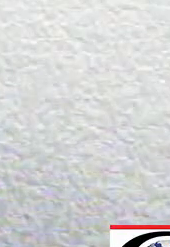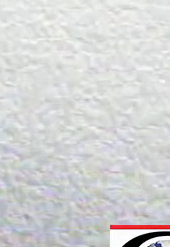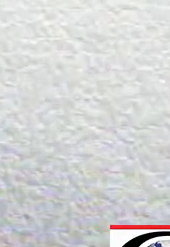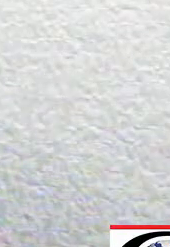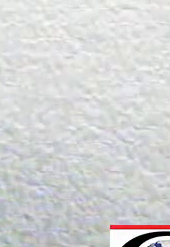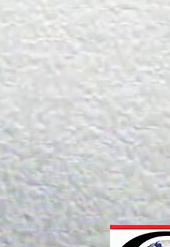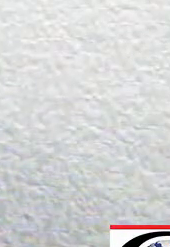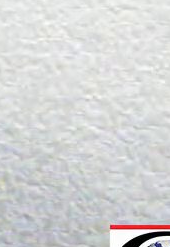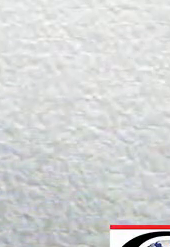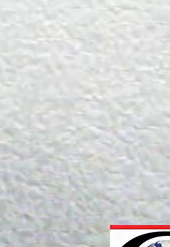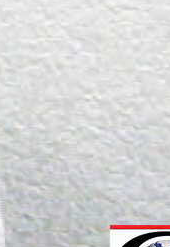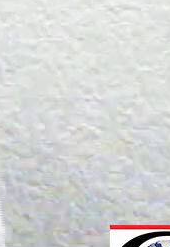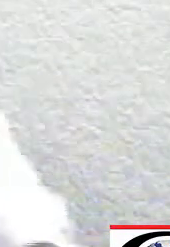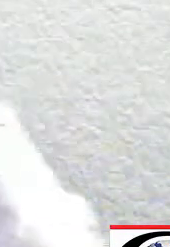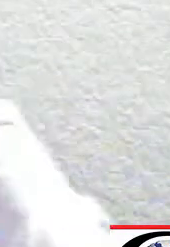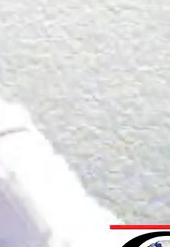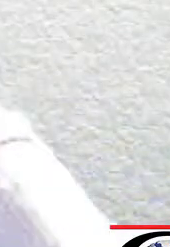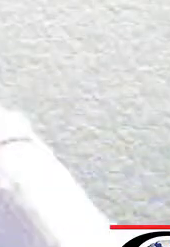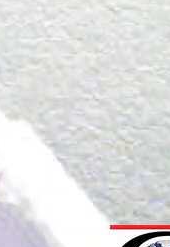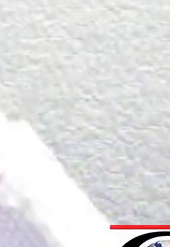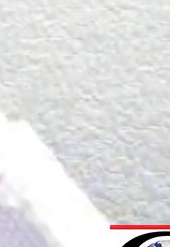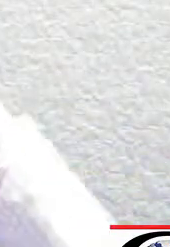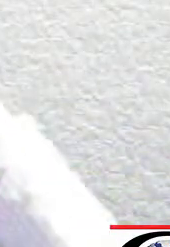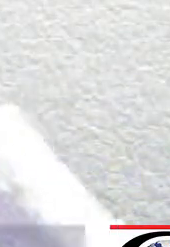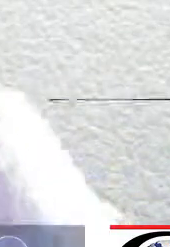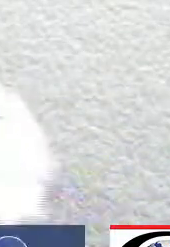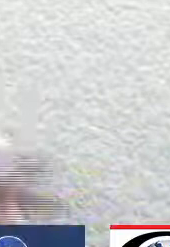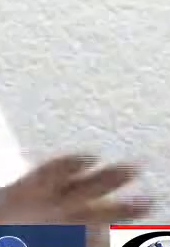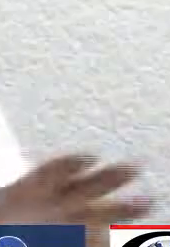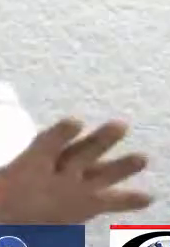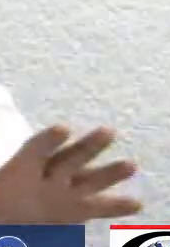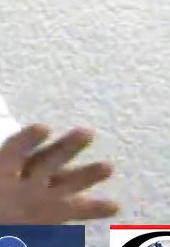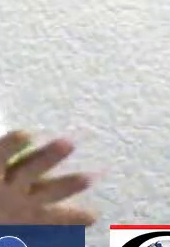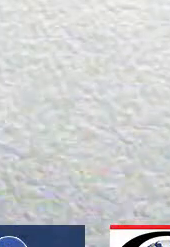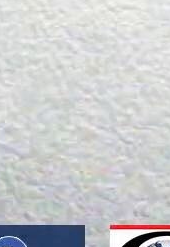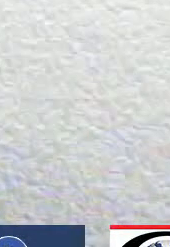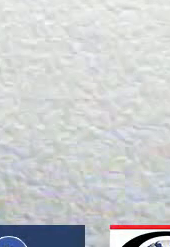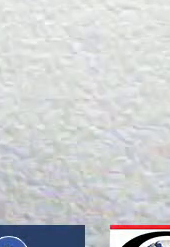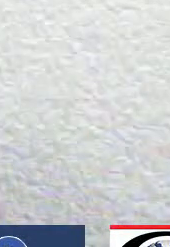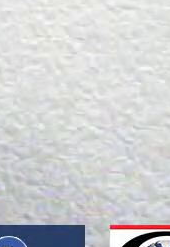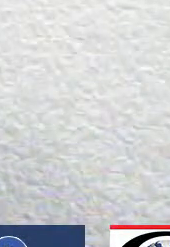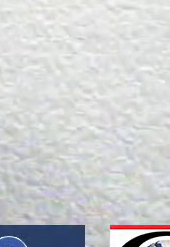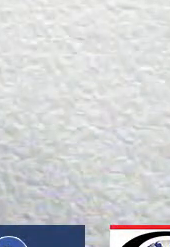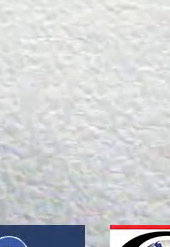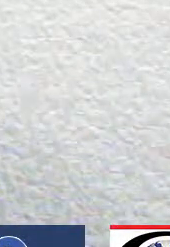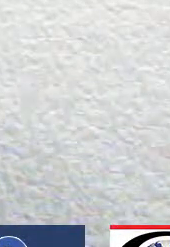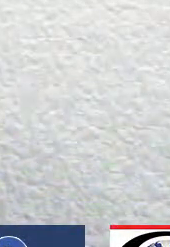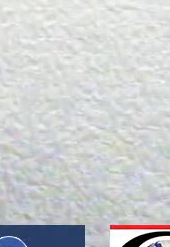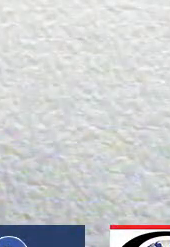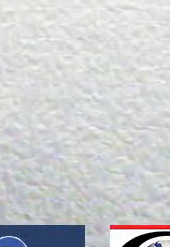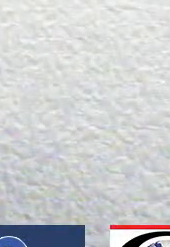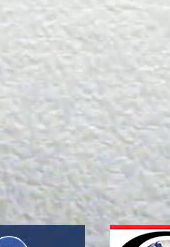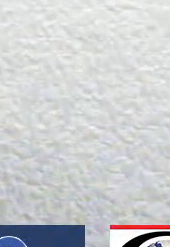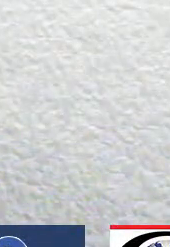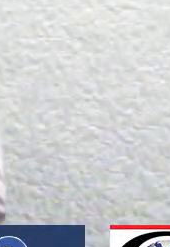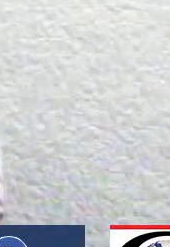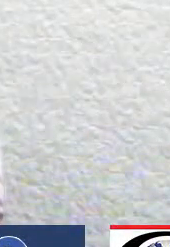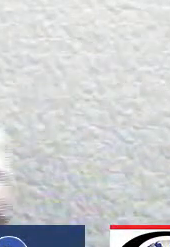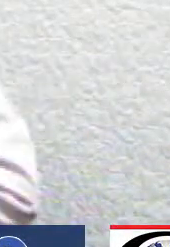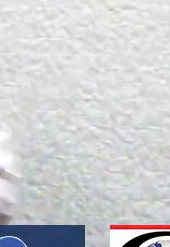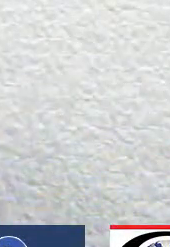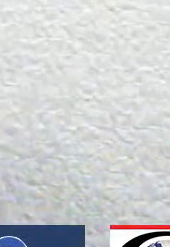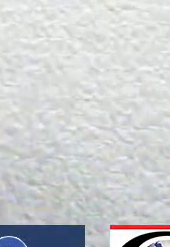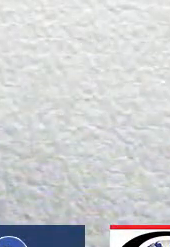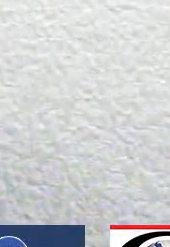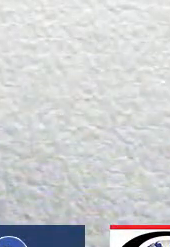lugar a dudas es una opción. Los indecisos, ahí están. Esos indecisos, si salen a votar el 4